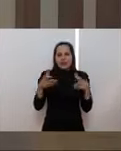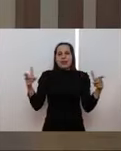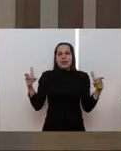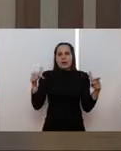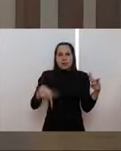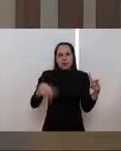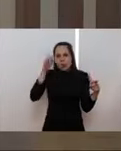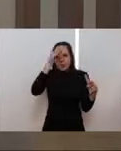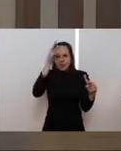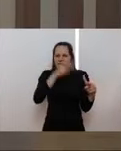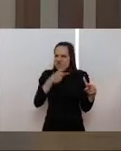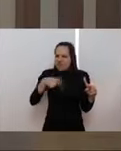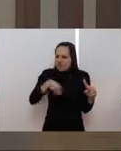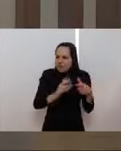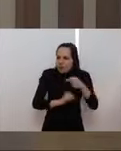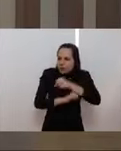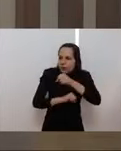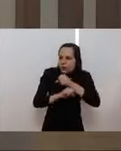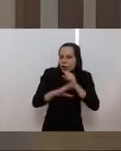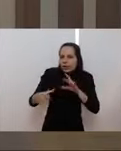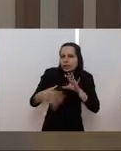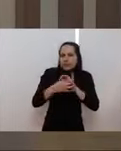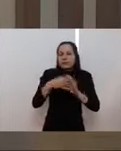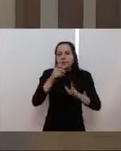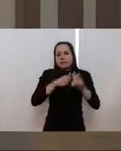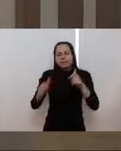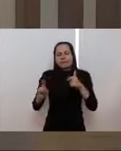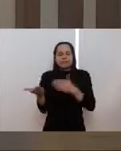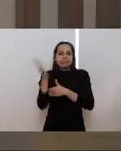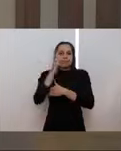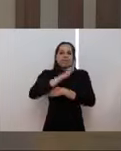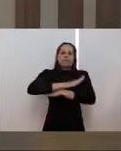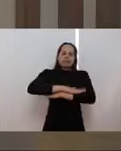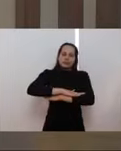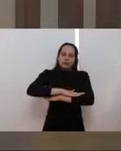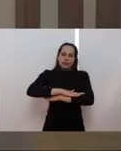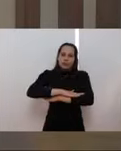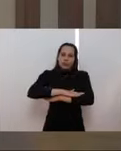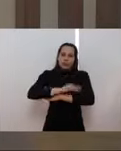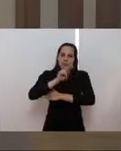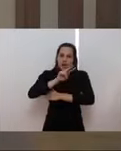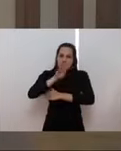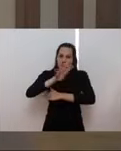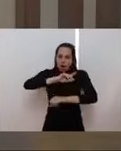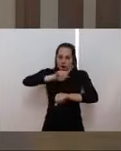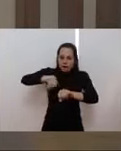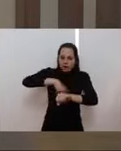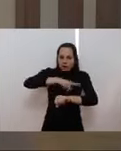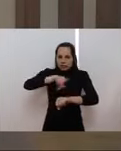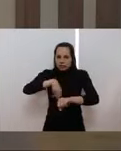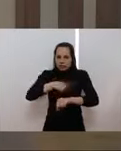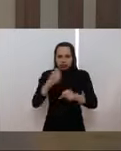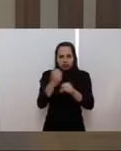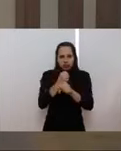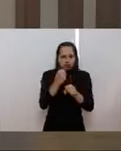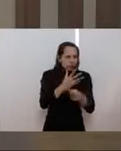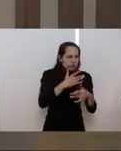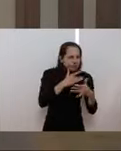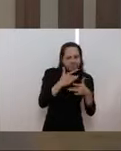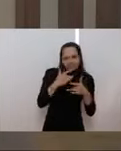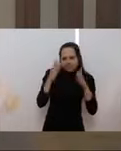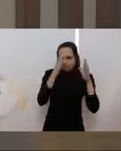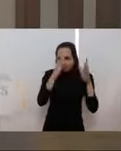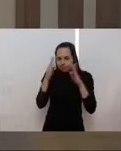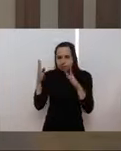es su gente y aquí hemos estado 24 horas al día trabajando por ustedes y diciéndoles que se sientan